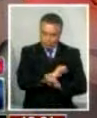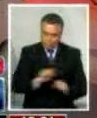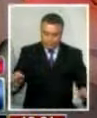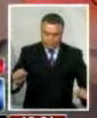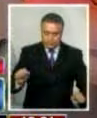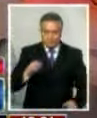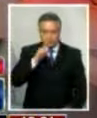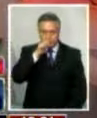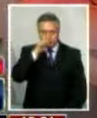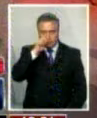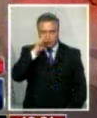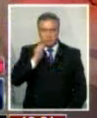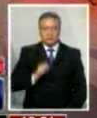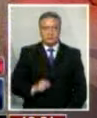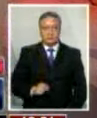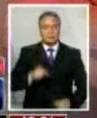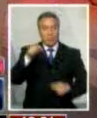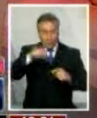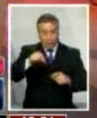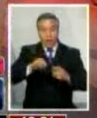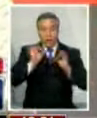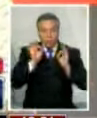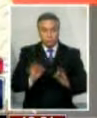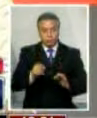precedencia en la jurisprudencia chilena?